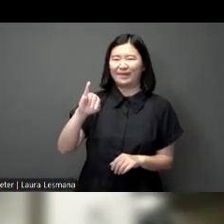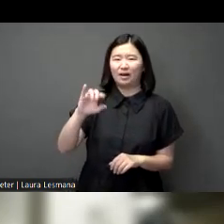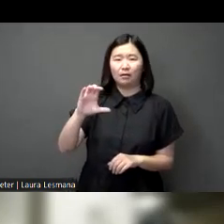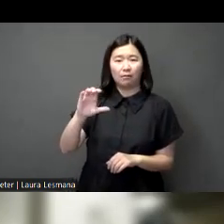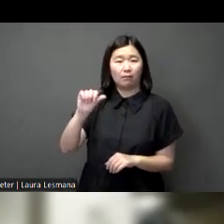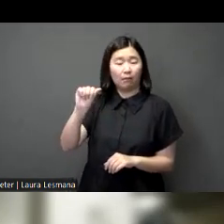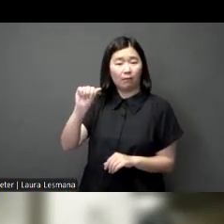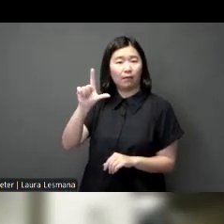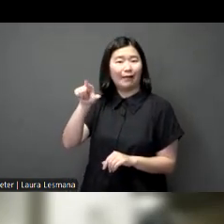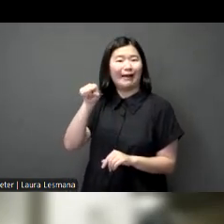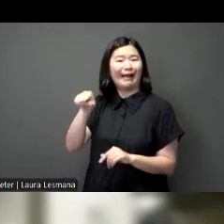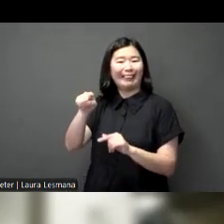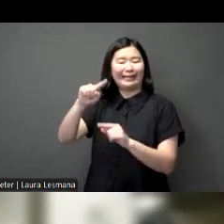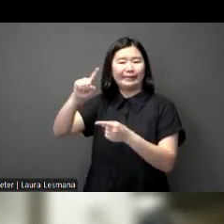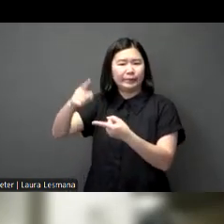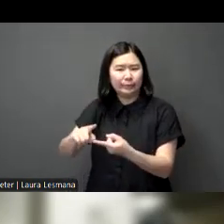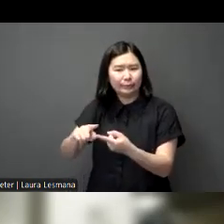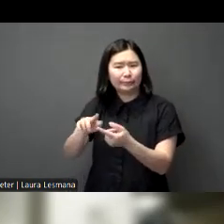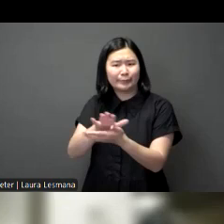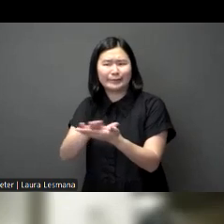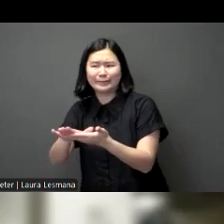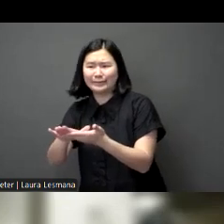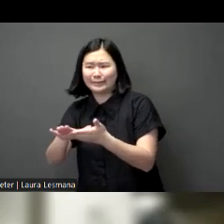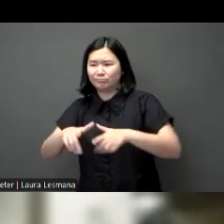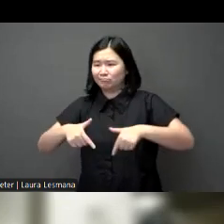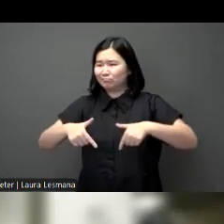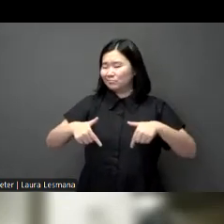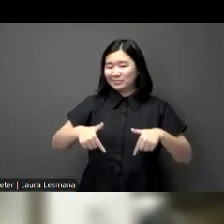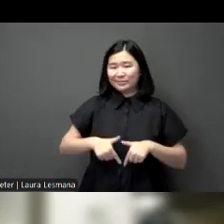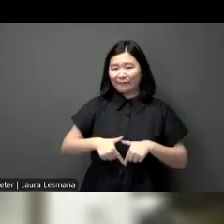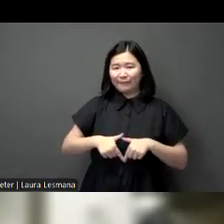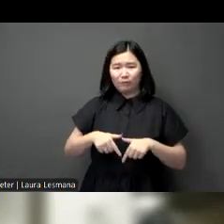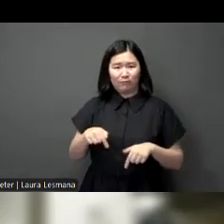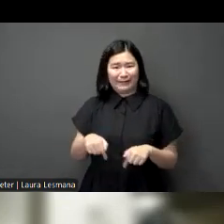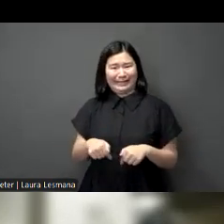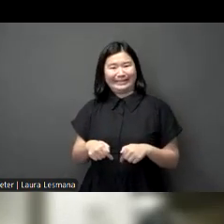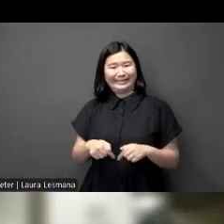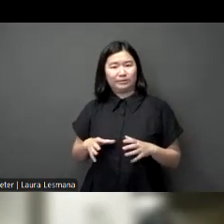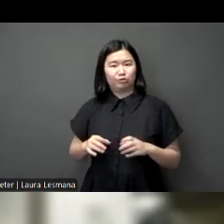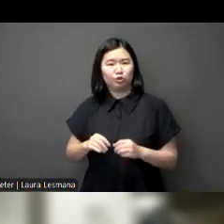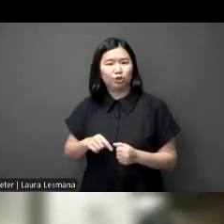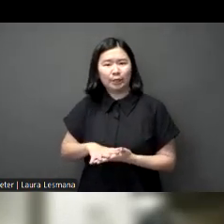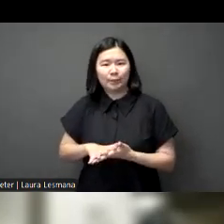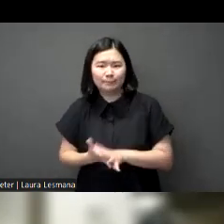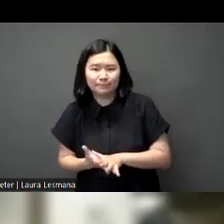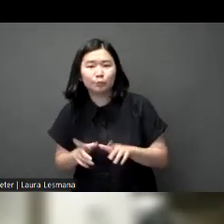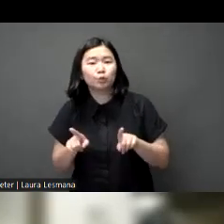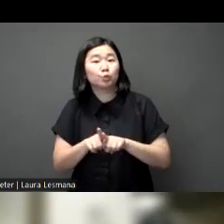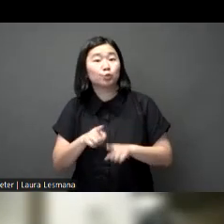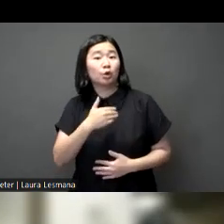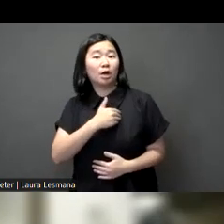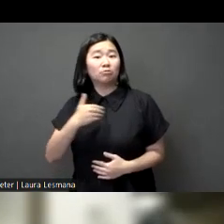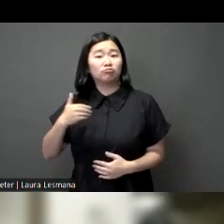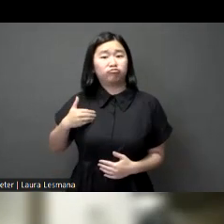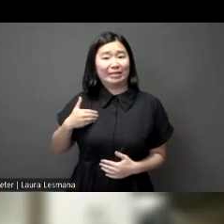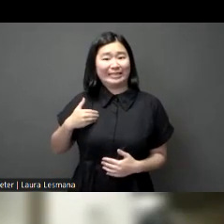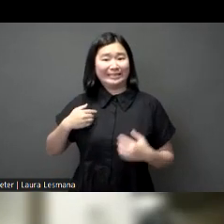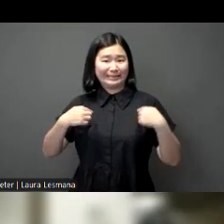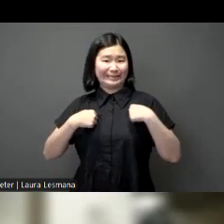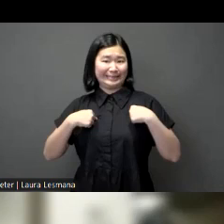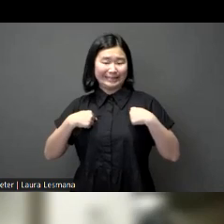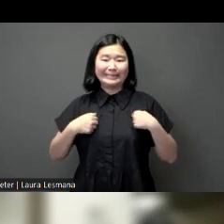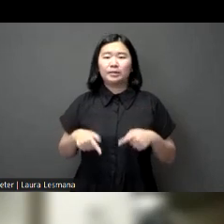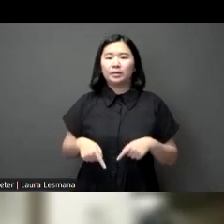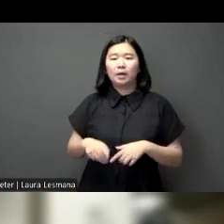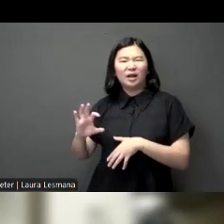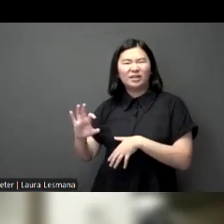y luego dos pasos particulares que se los quiero mostrar a continuación. Entonces, les contaba